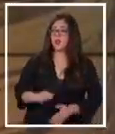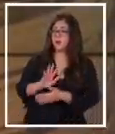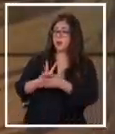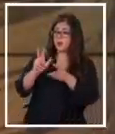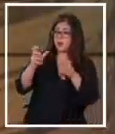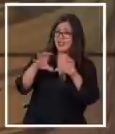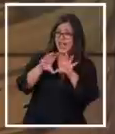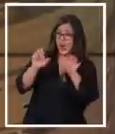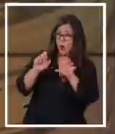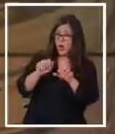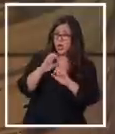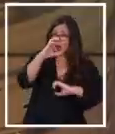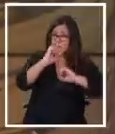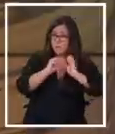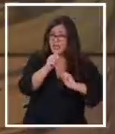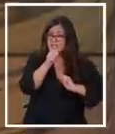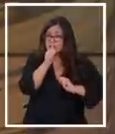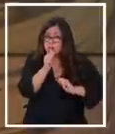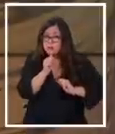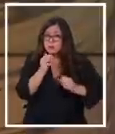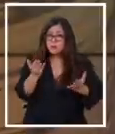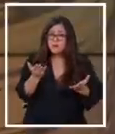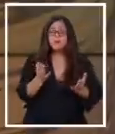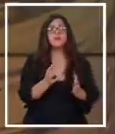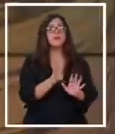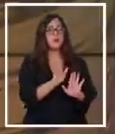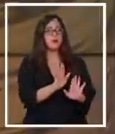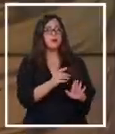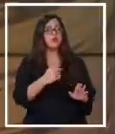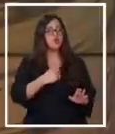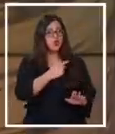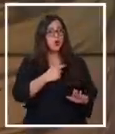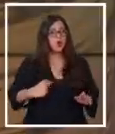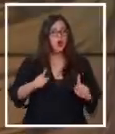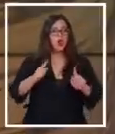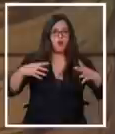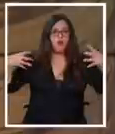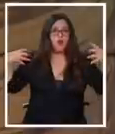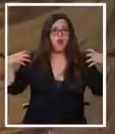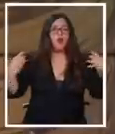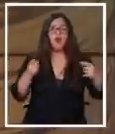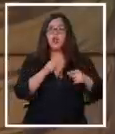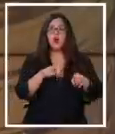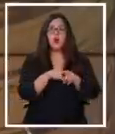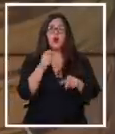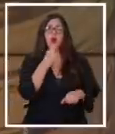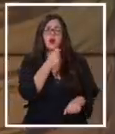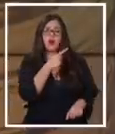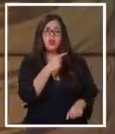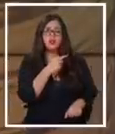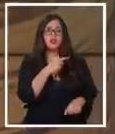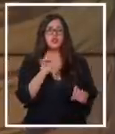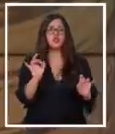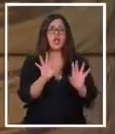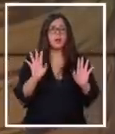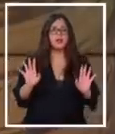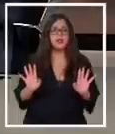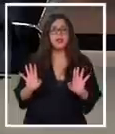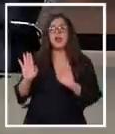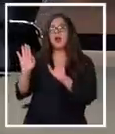los generales en esto el presidente de la como presidente la república tengo que ser muy responsable y no hacer acusaciones al voleo